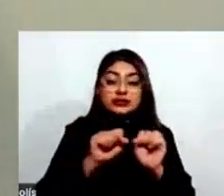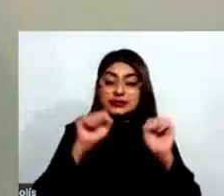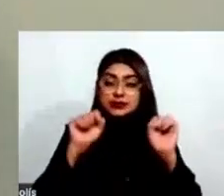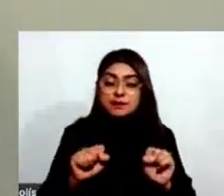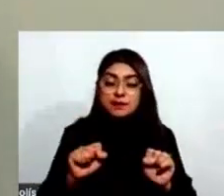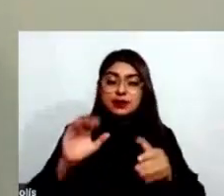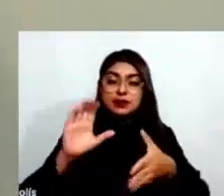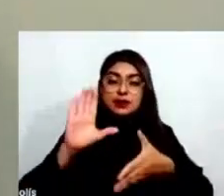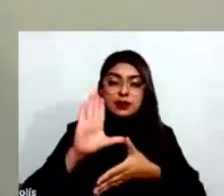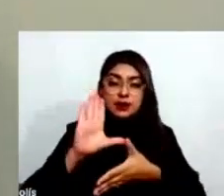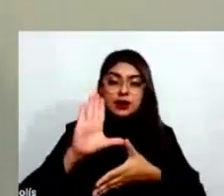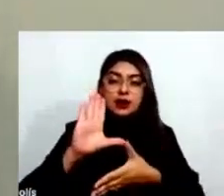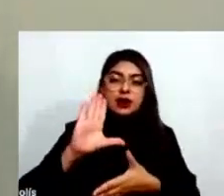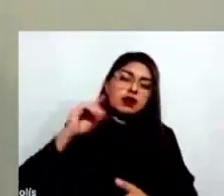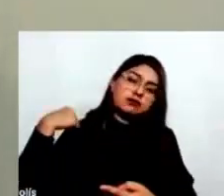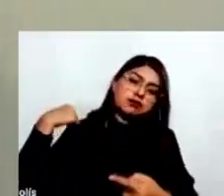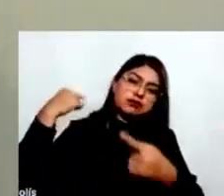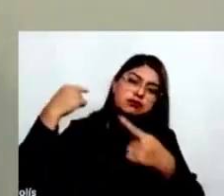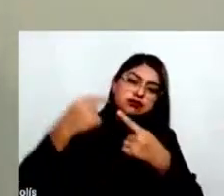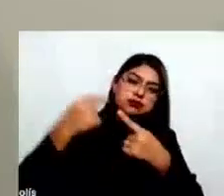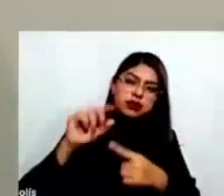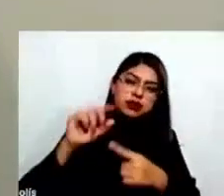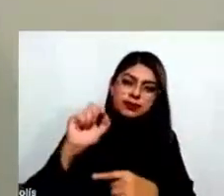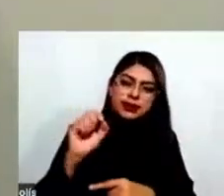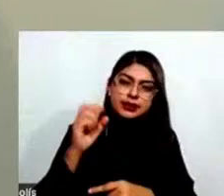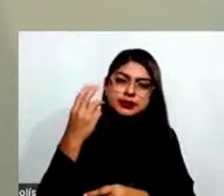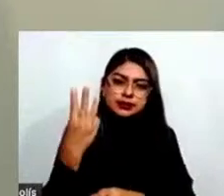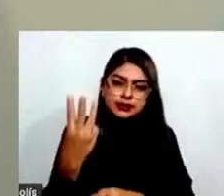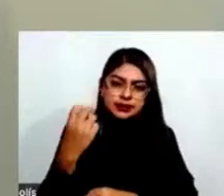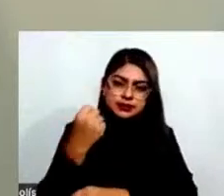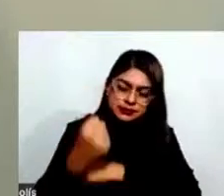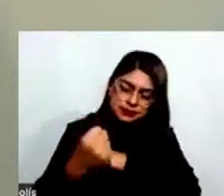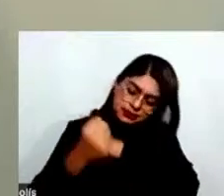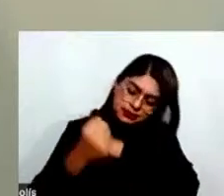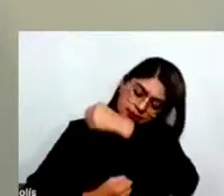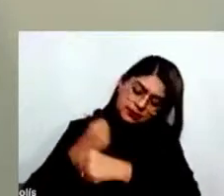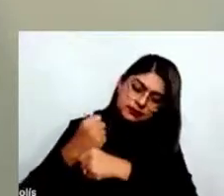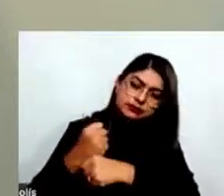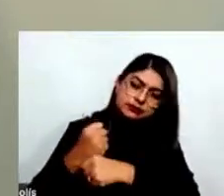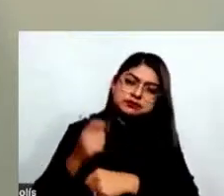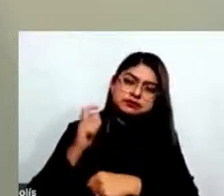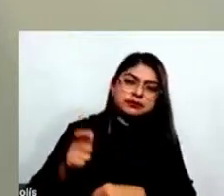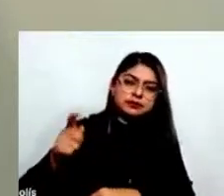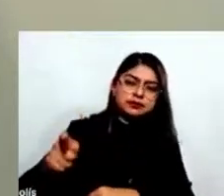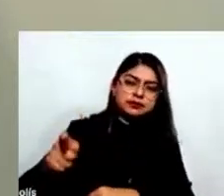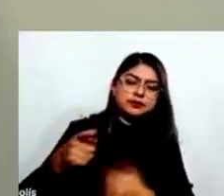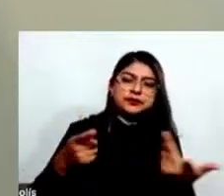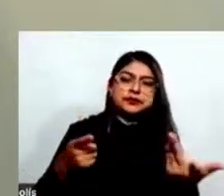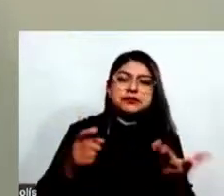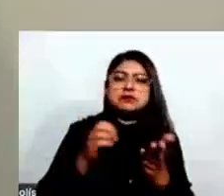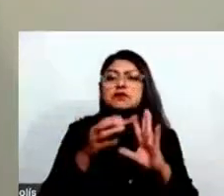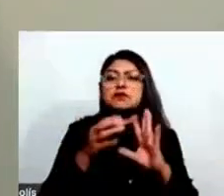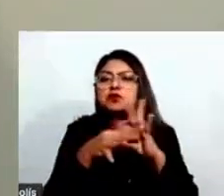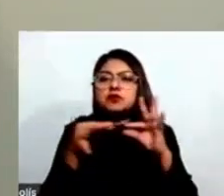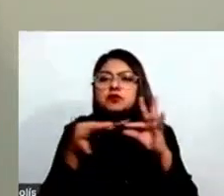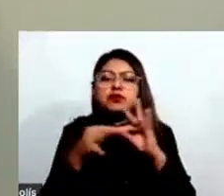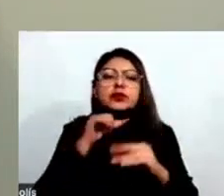últimos 23 años, se ha visto en la necesidad de emitir los pronunciamientos que se analizan a lo largo de